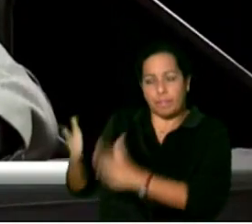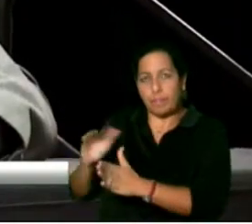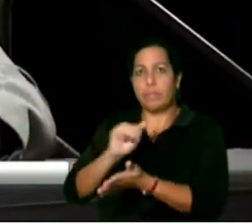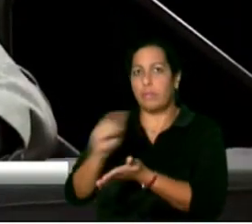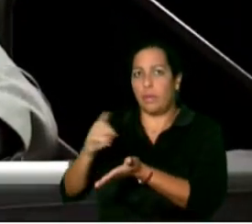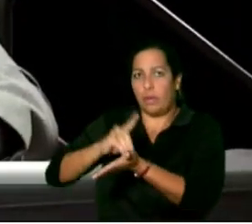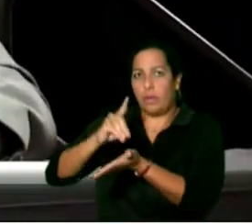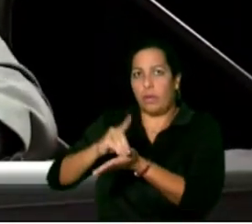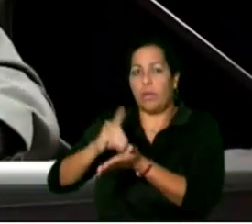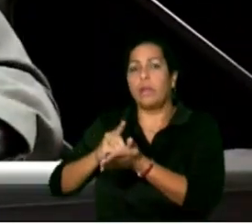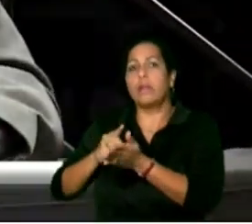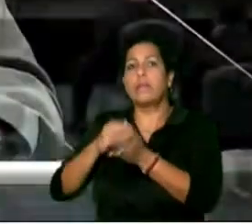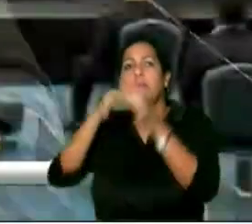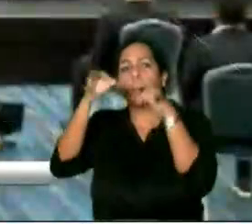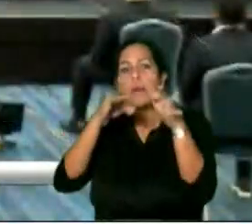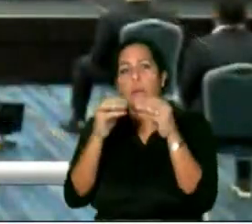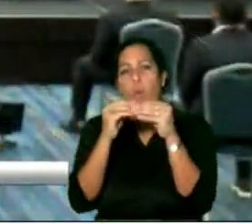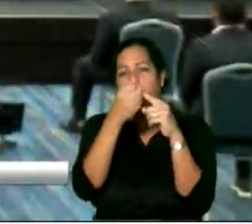de municipio.